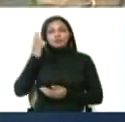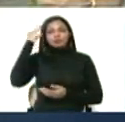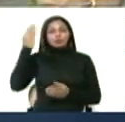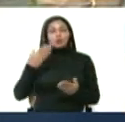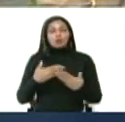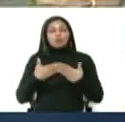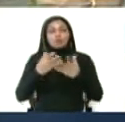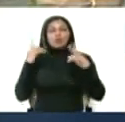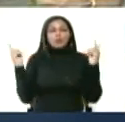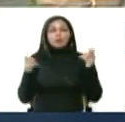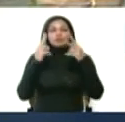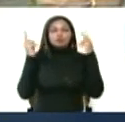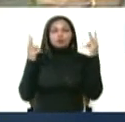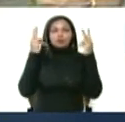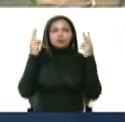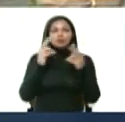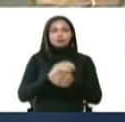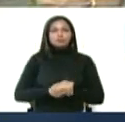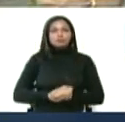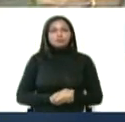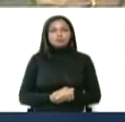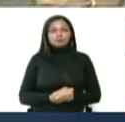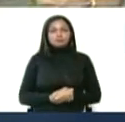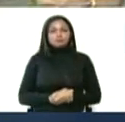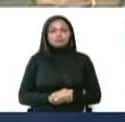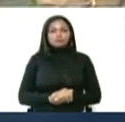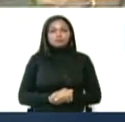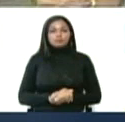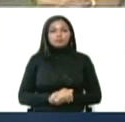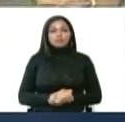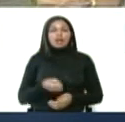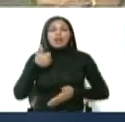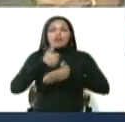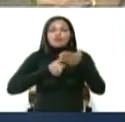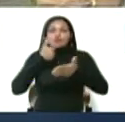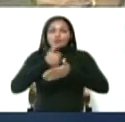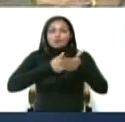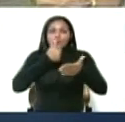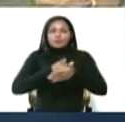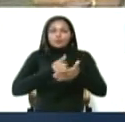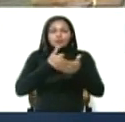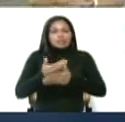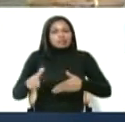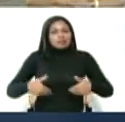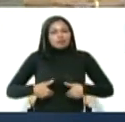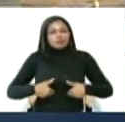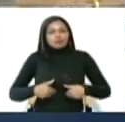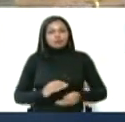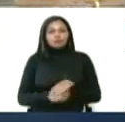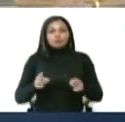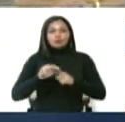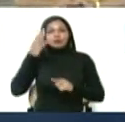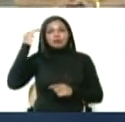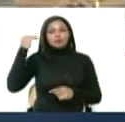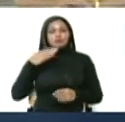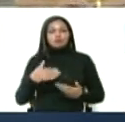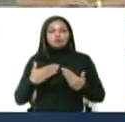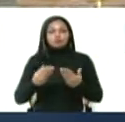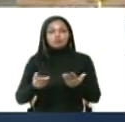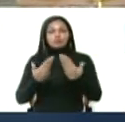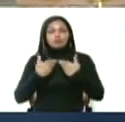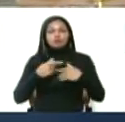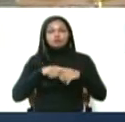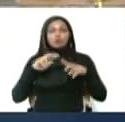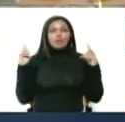concede la victoria a la constancia. a la constancia. Por eso es que Dios nos ha concedido